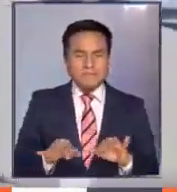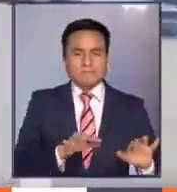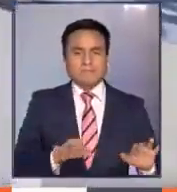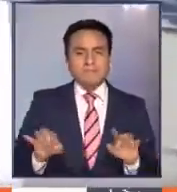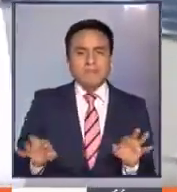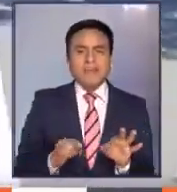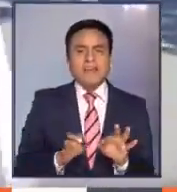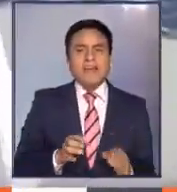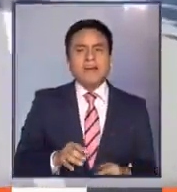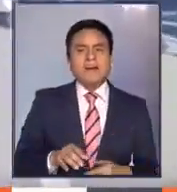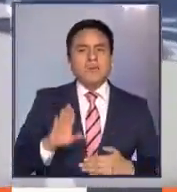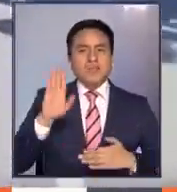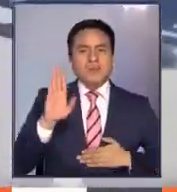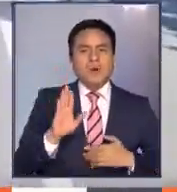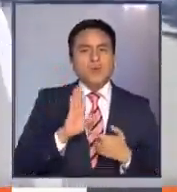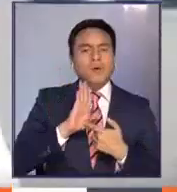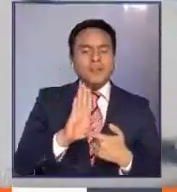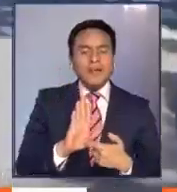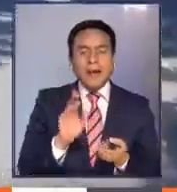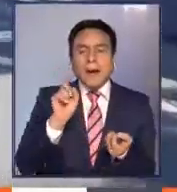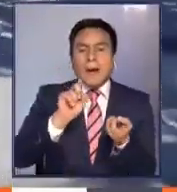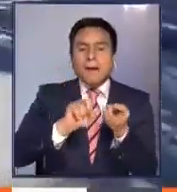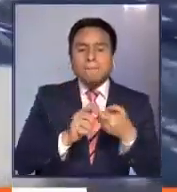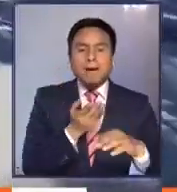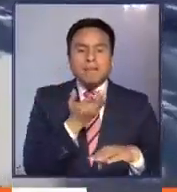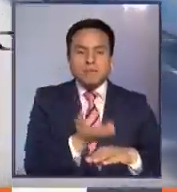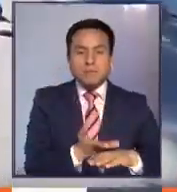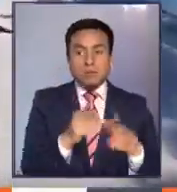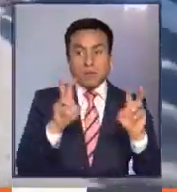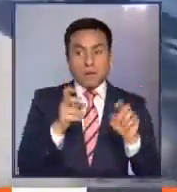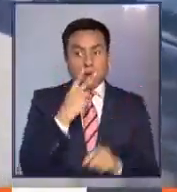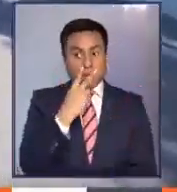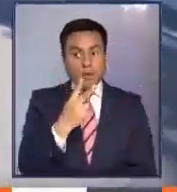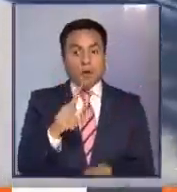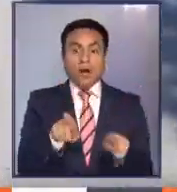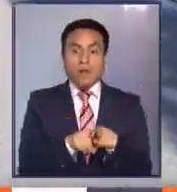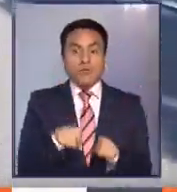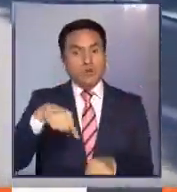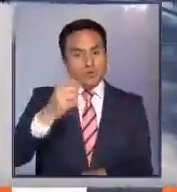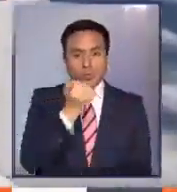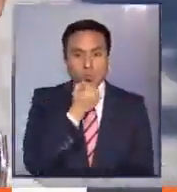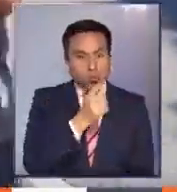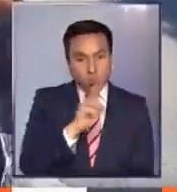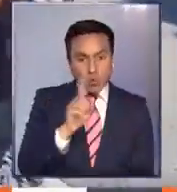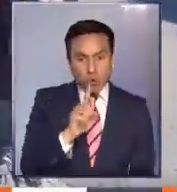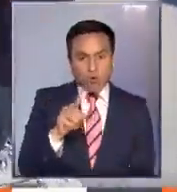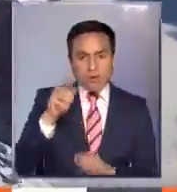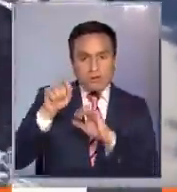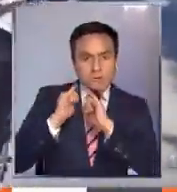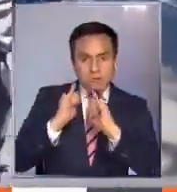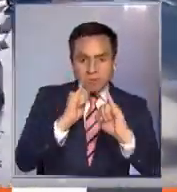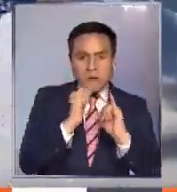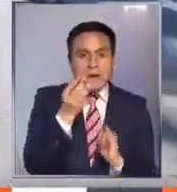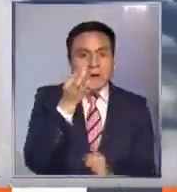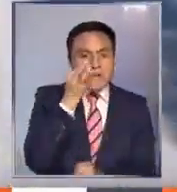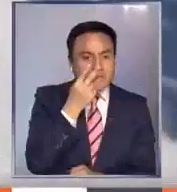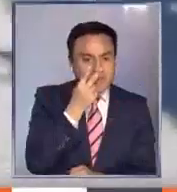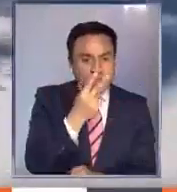Les prometimos propuestas de matrimonio y aunque esto no lo parezca, no nos hemos equivocado de nota, solo